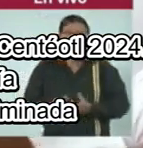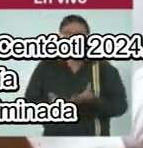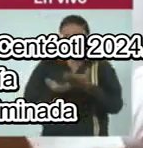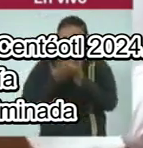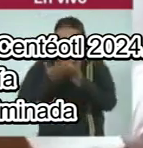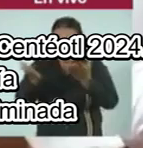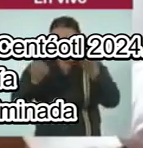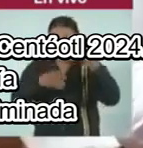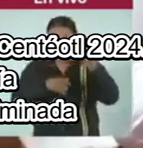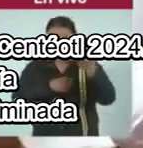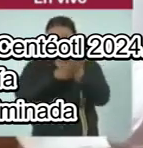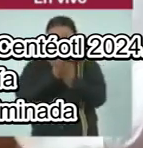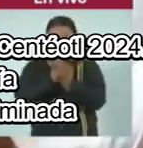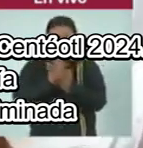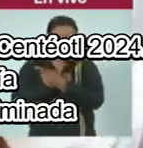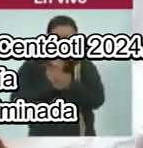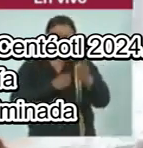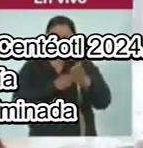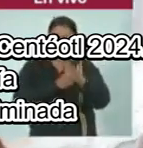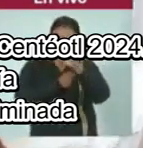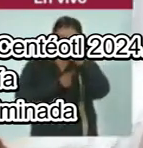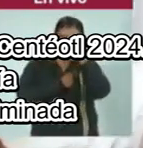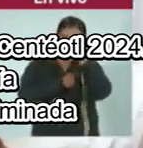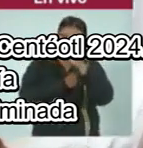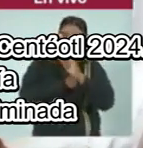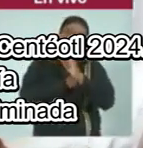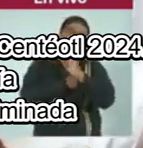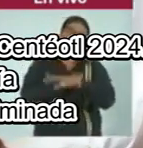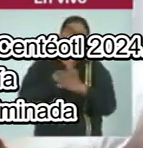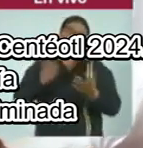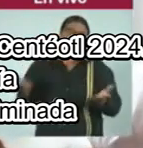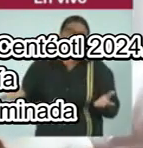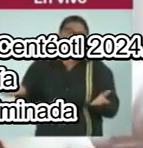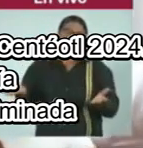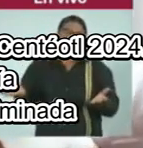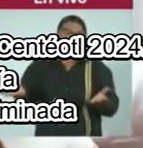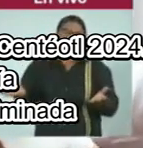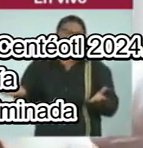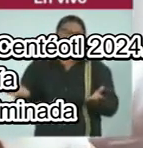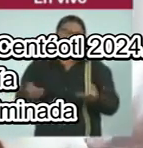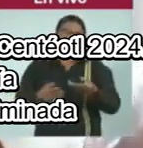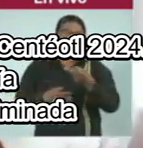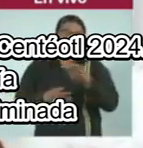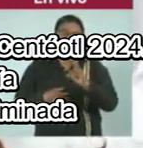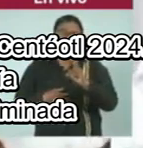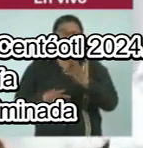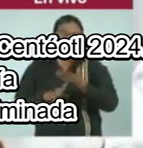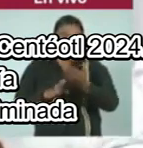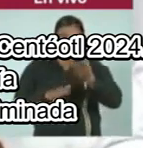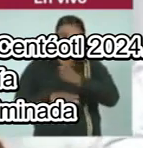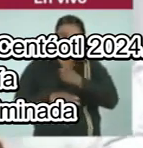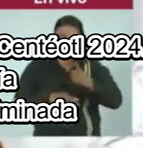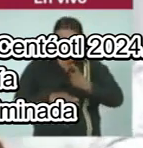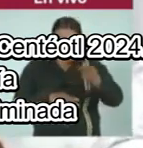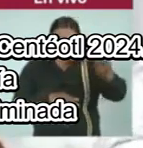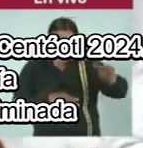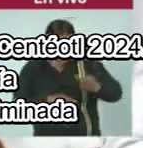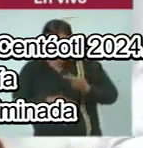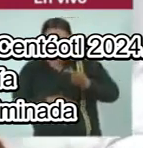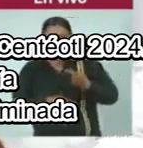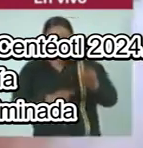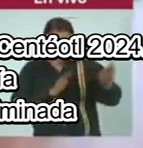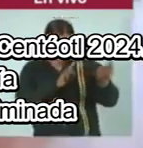medios lo interpretan como como ellos piensan que es sin siquiera preguntar no se hubiera alguien